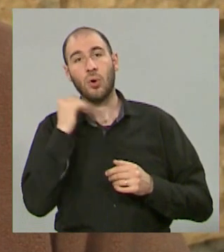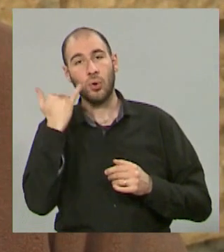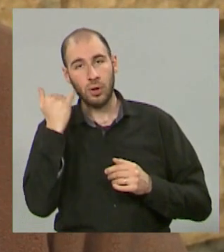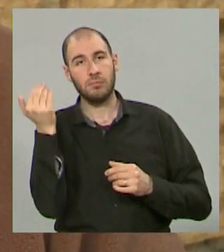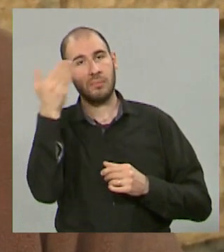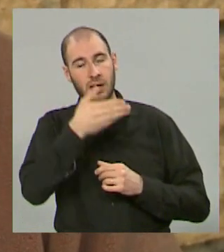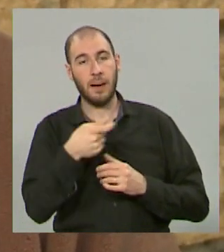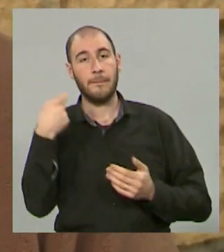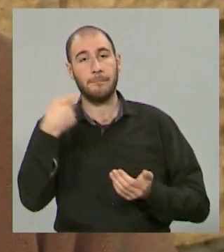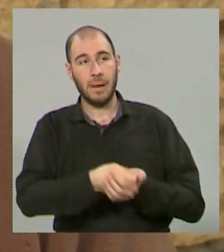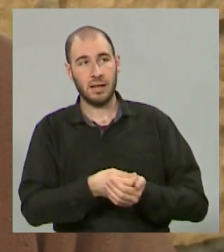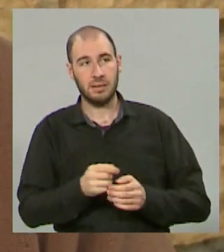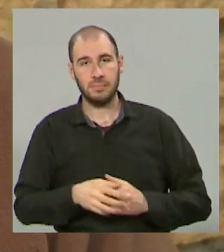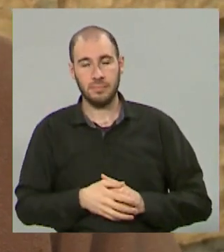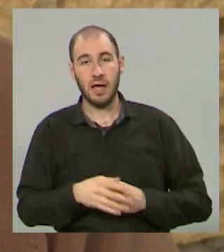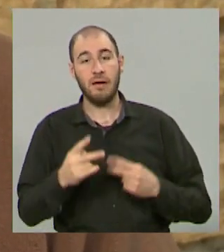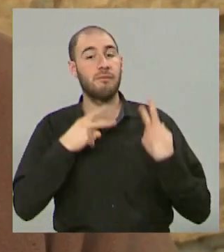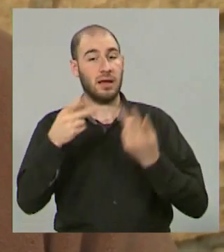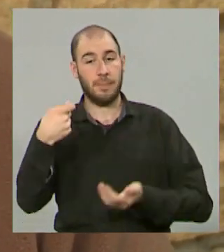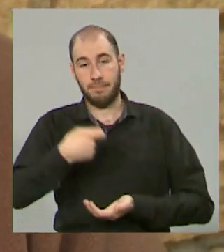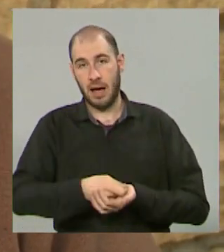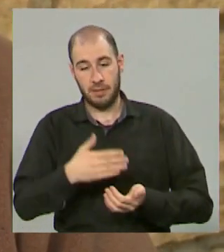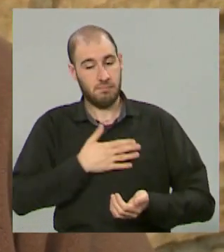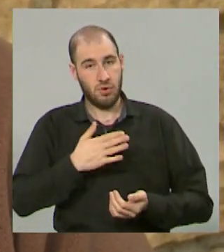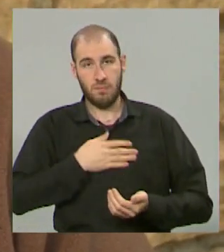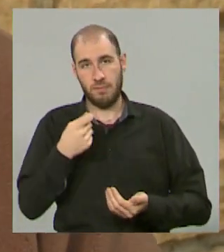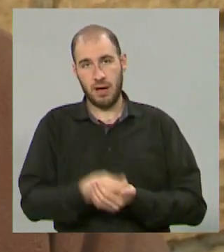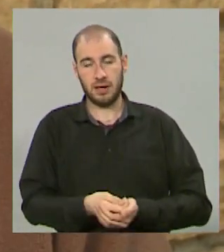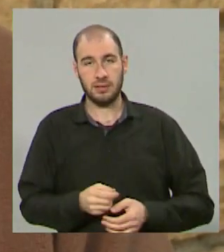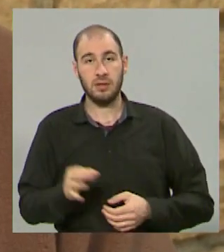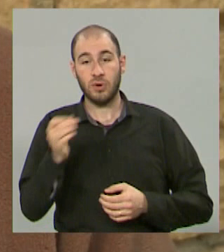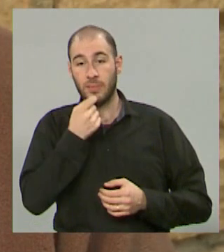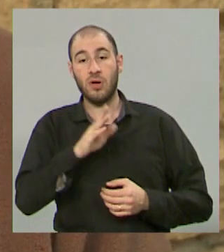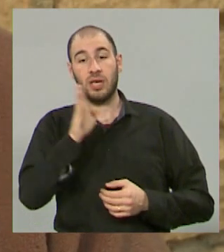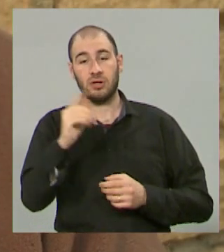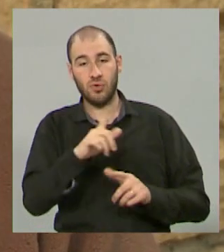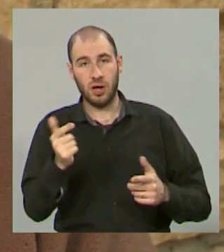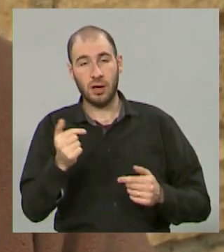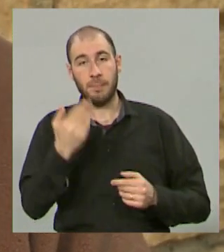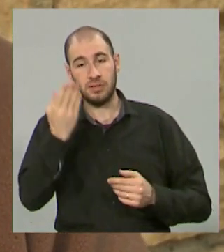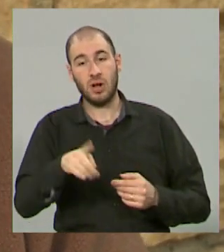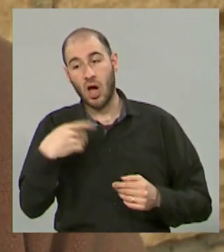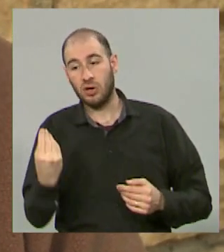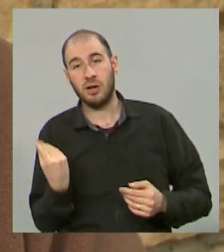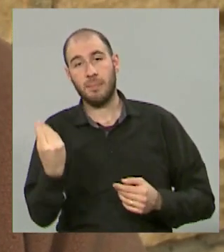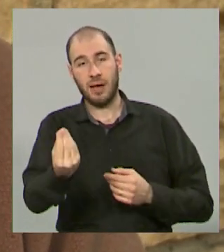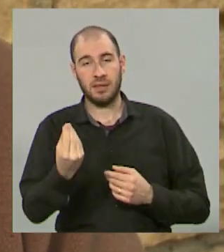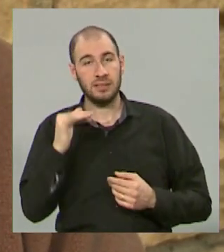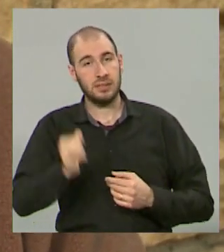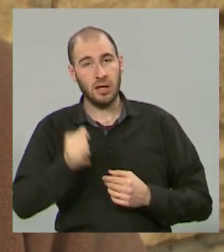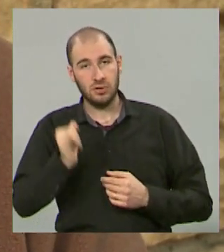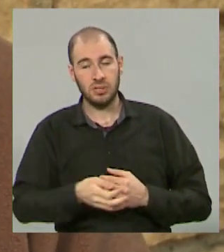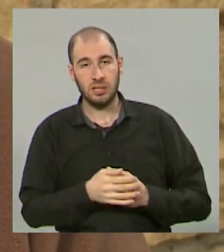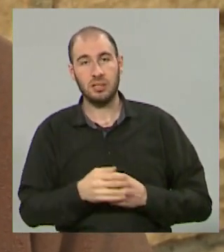Jujuy, pagarnos esos viajes del bolsillo de nosotros. Y si no íbamos, teníamos que mandar a una persona sí o sí